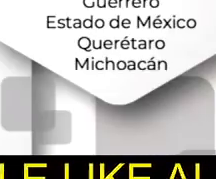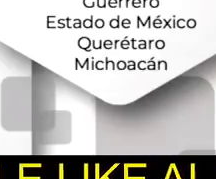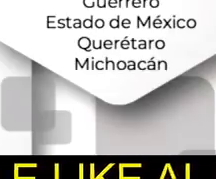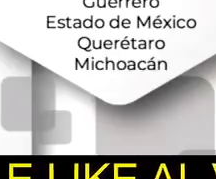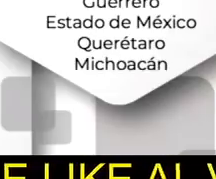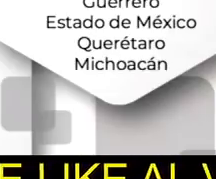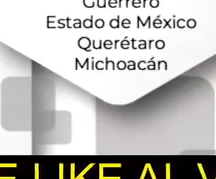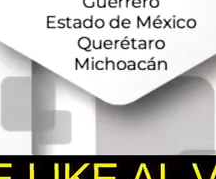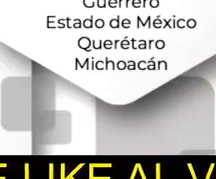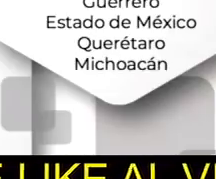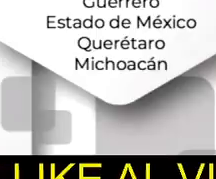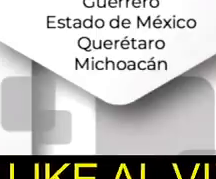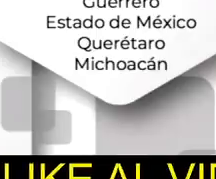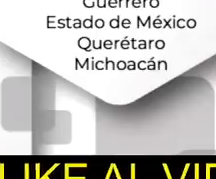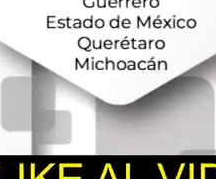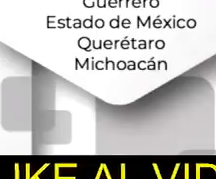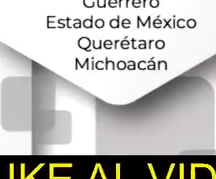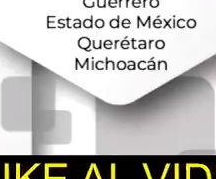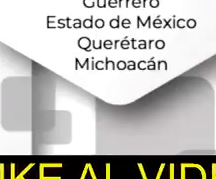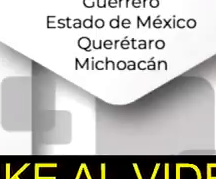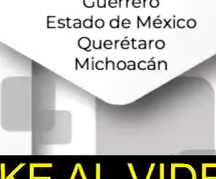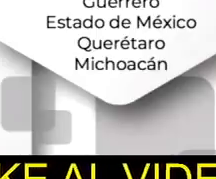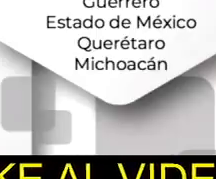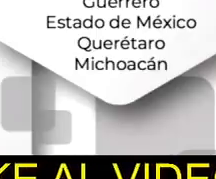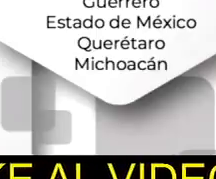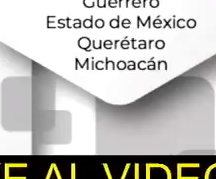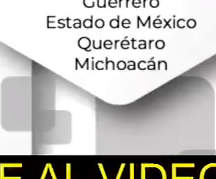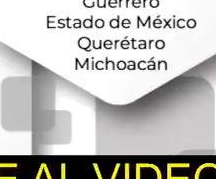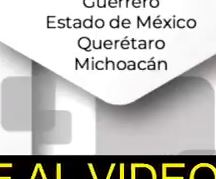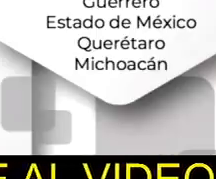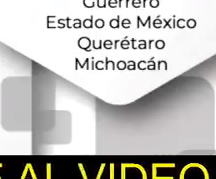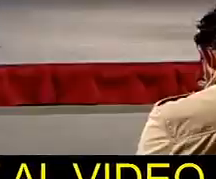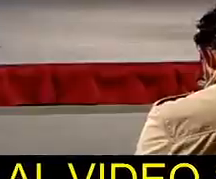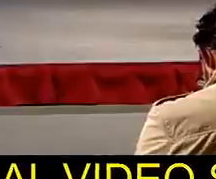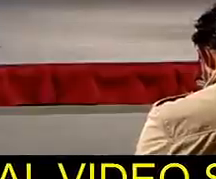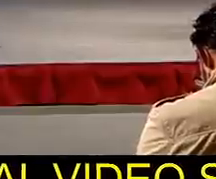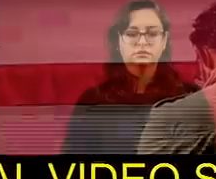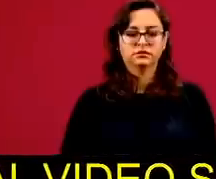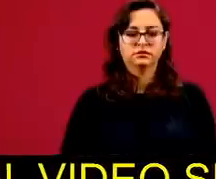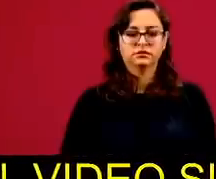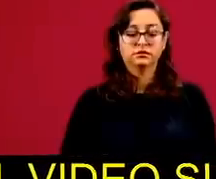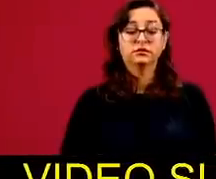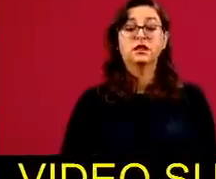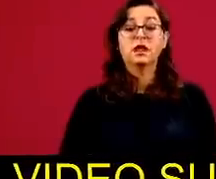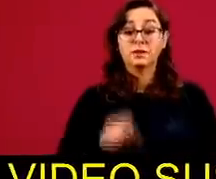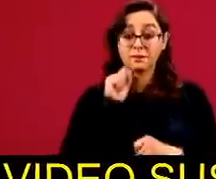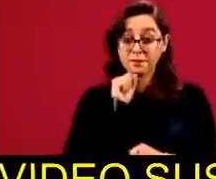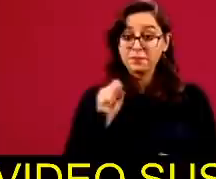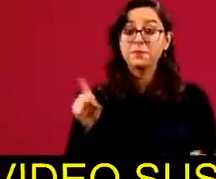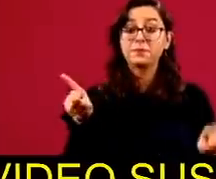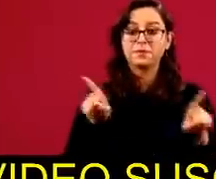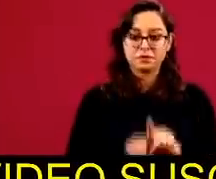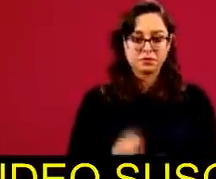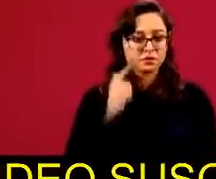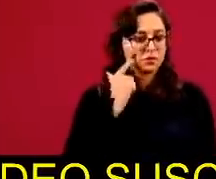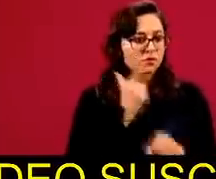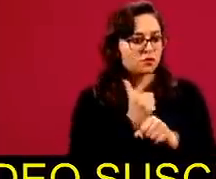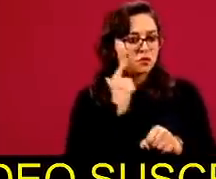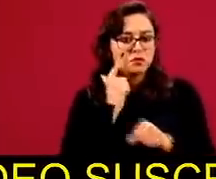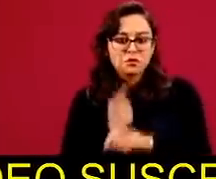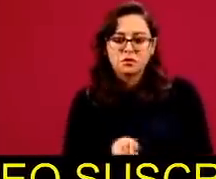se inhabilitaron 471 sitios web apócrifos que usurpaban a